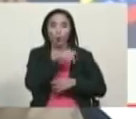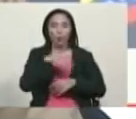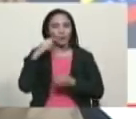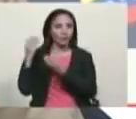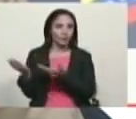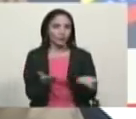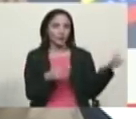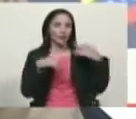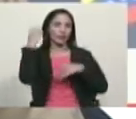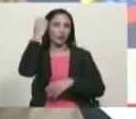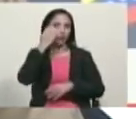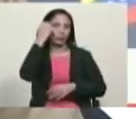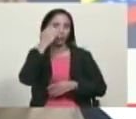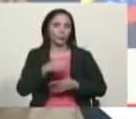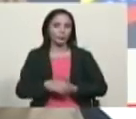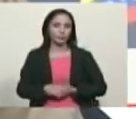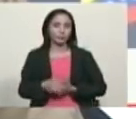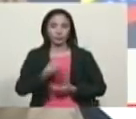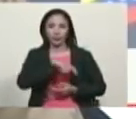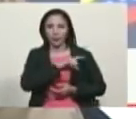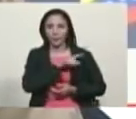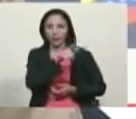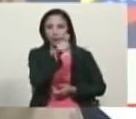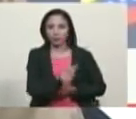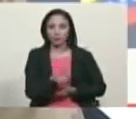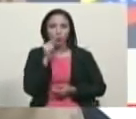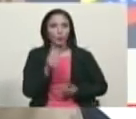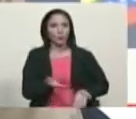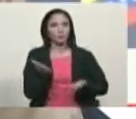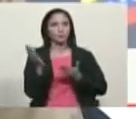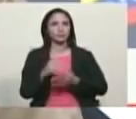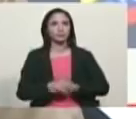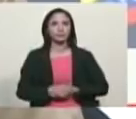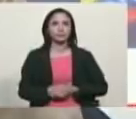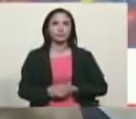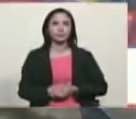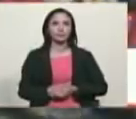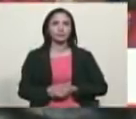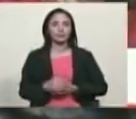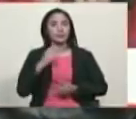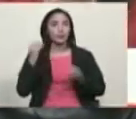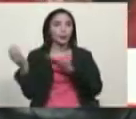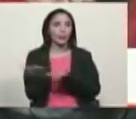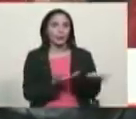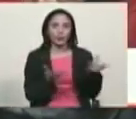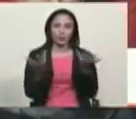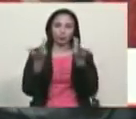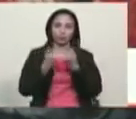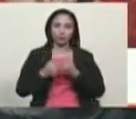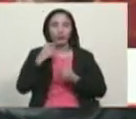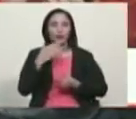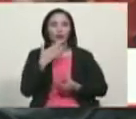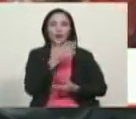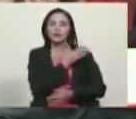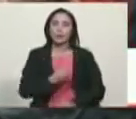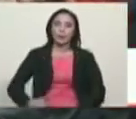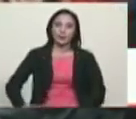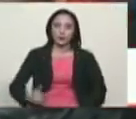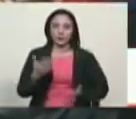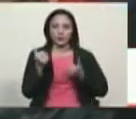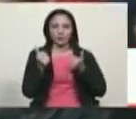visita desde Galicia, desde España, Javier Couso, por favor. Bienvenido. Muchas gracias, bien